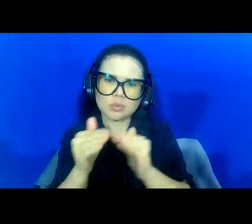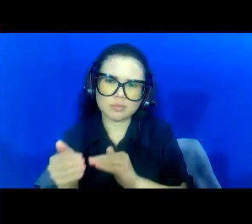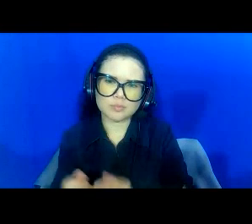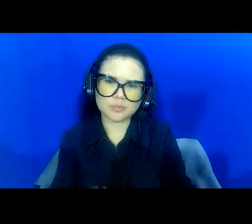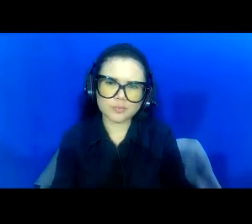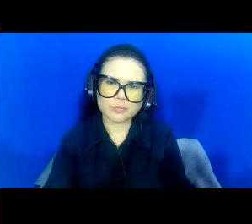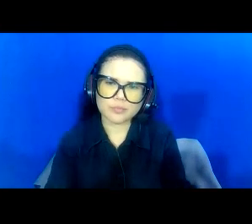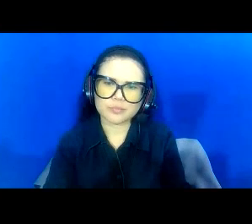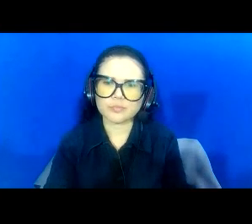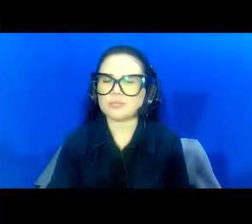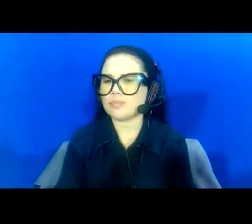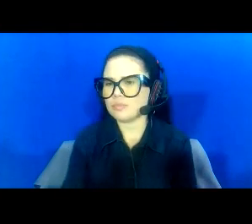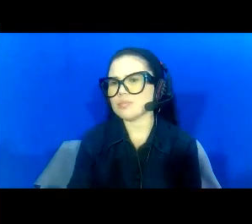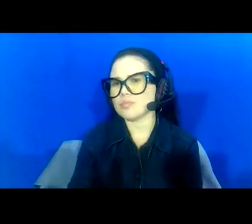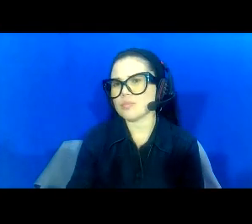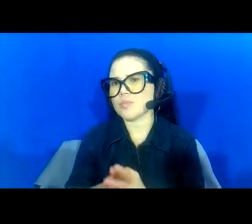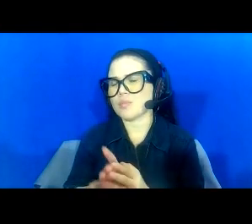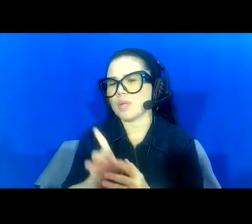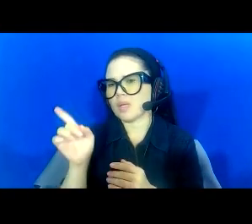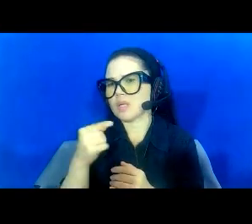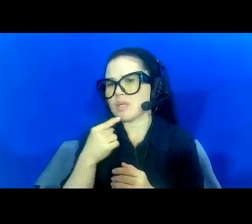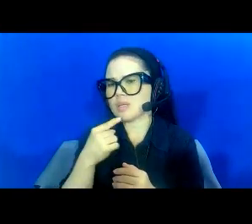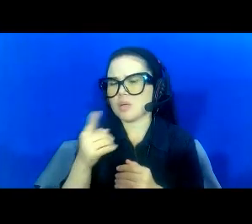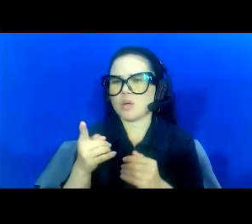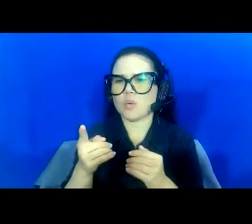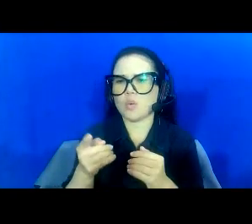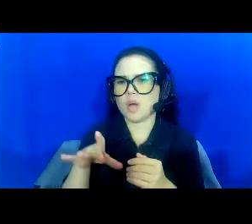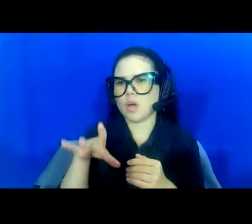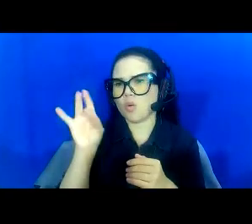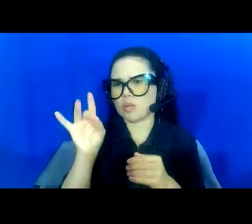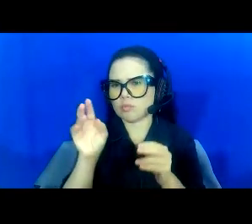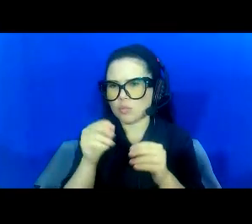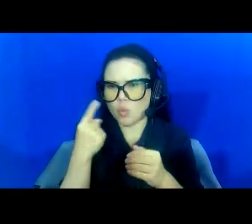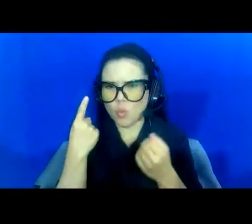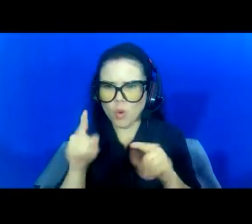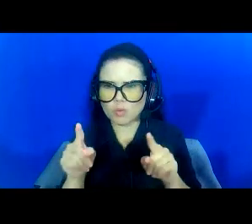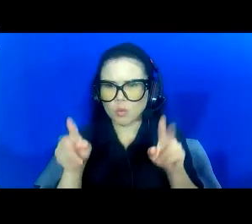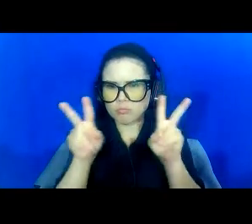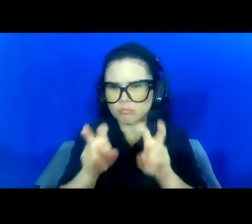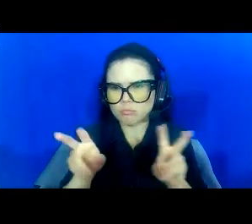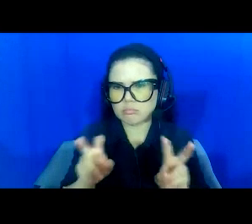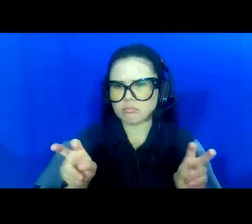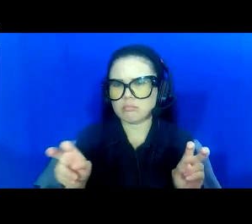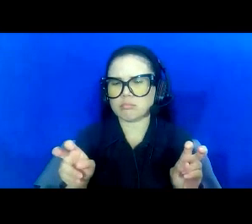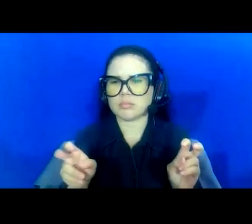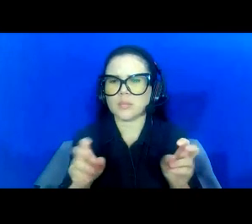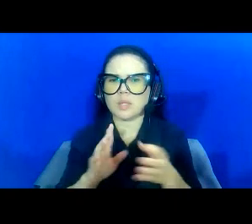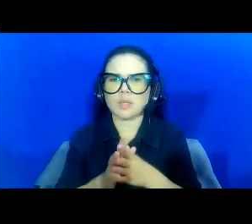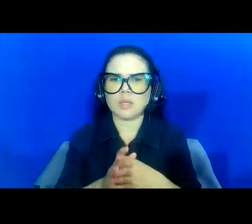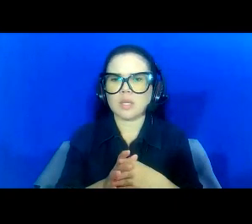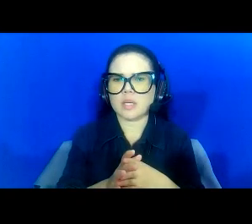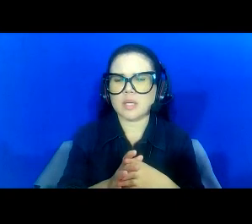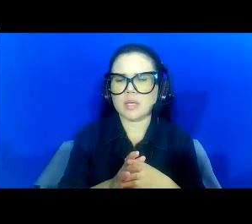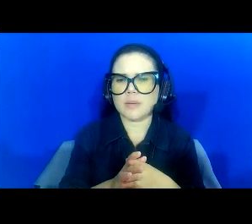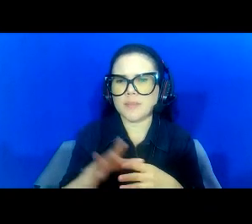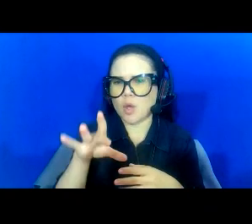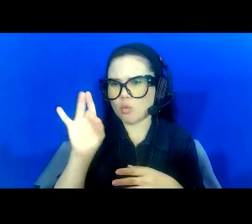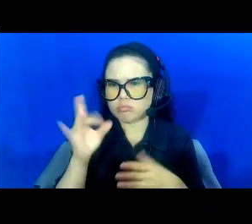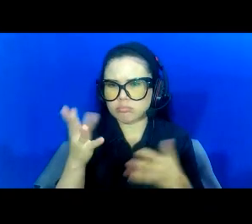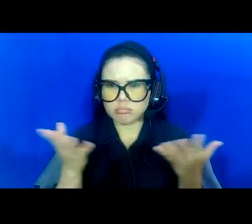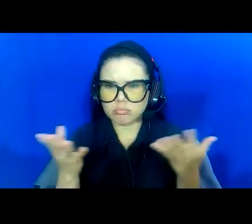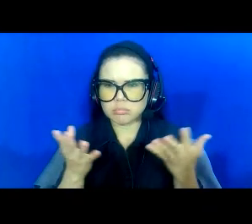esto reafirma un hallazgo que se tuvo cuando se elaboró el diagnóstico para dar base al plan de trabajo. Se encontró que el